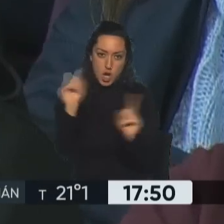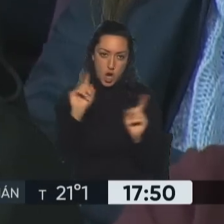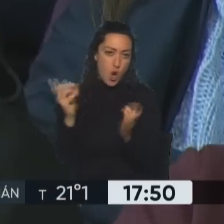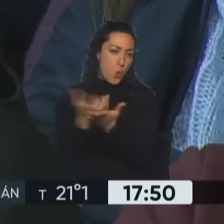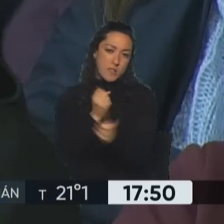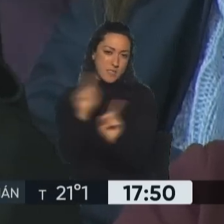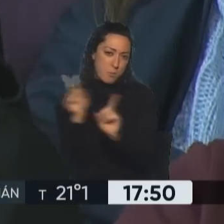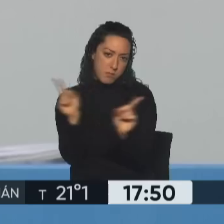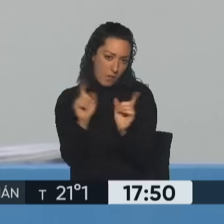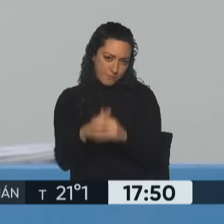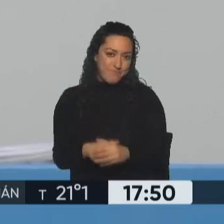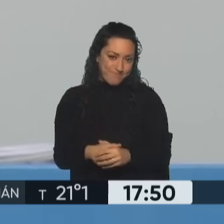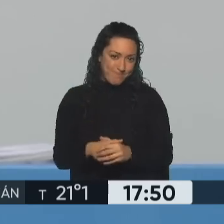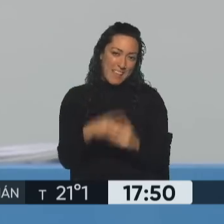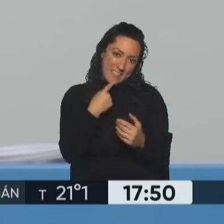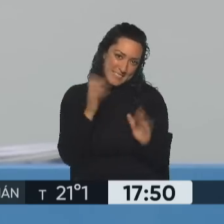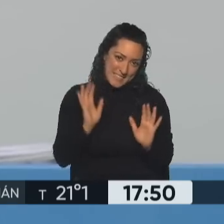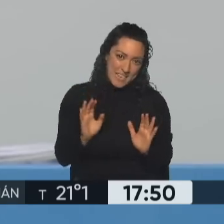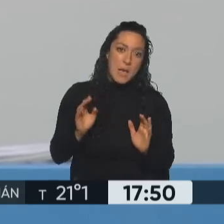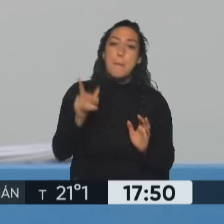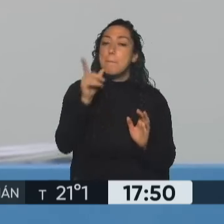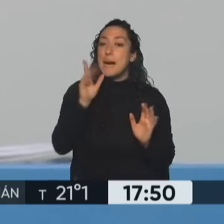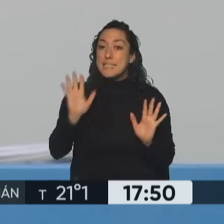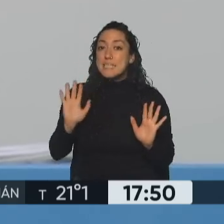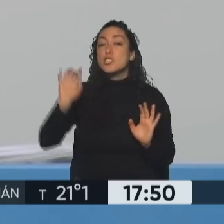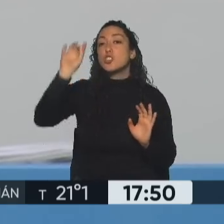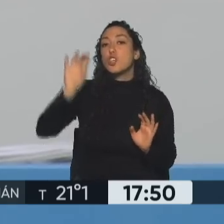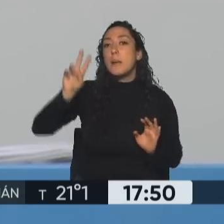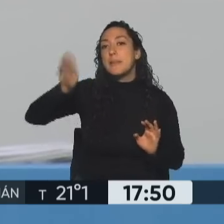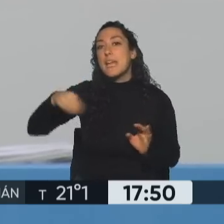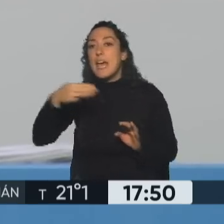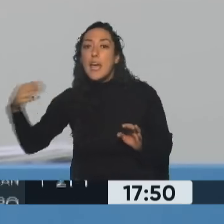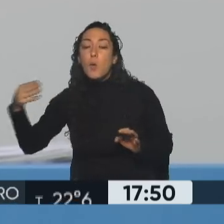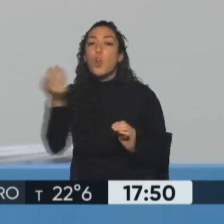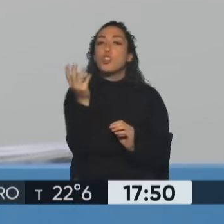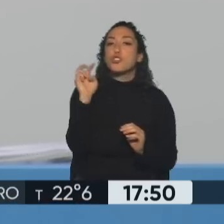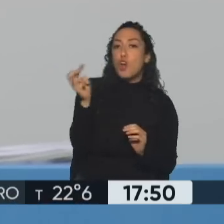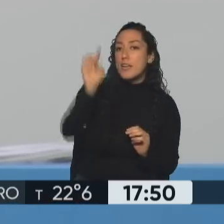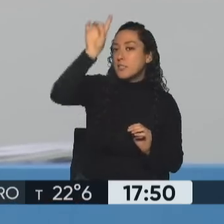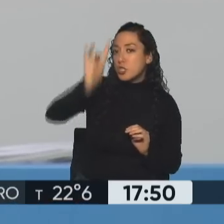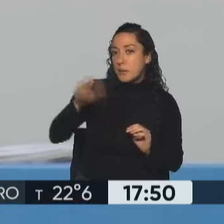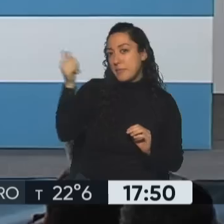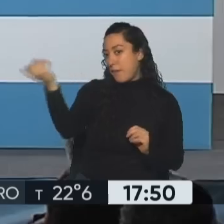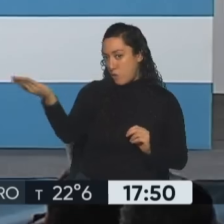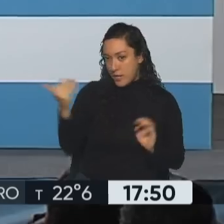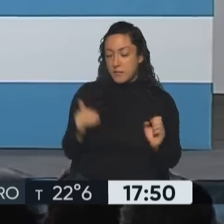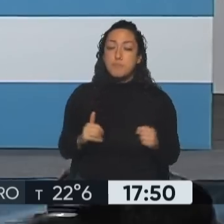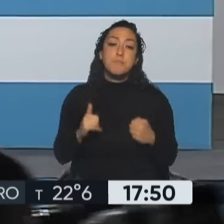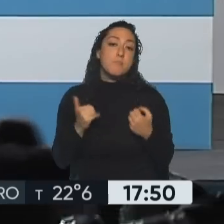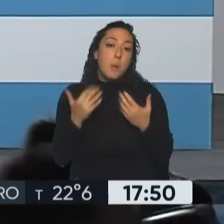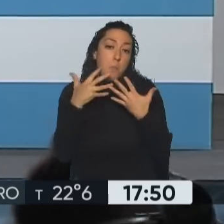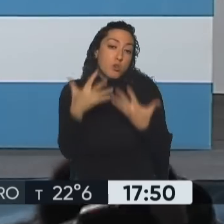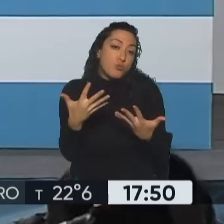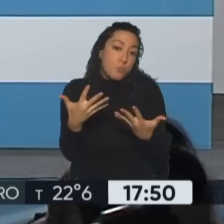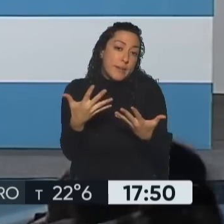aceptan, dicen. Parece ser que en el exterior aceptan únicamente euros y dólares, así que, y por supuesto, en todo